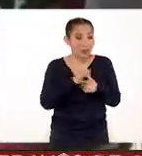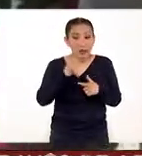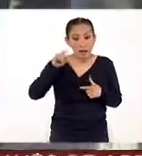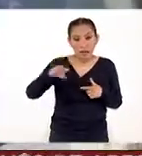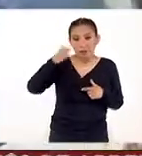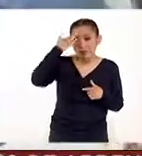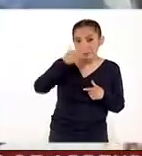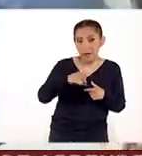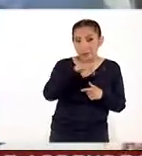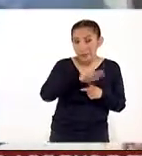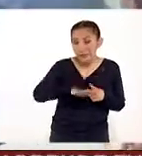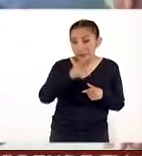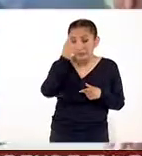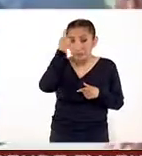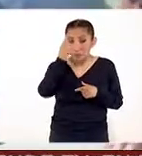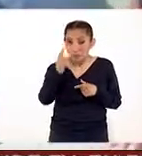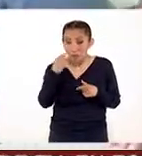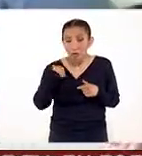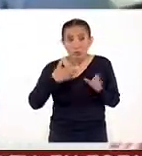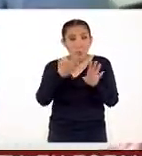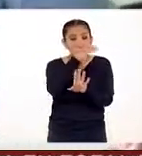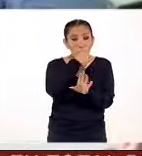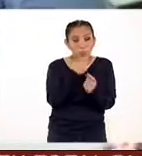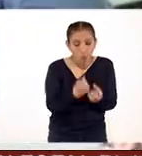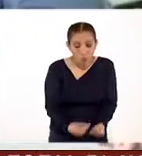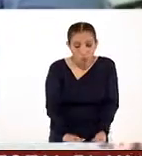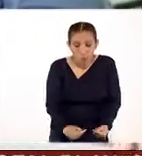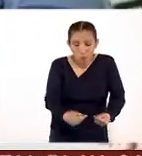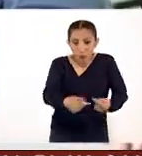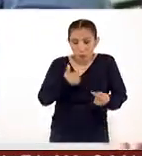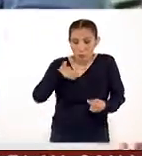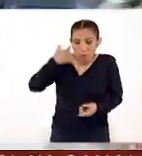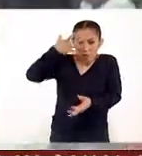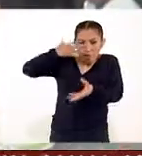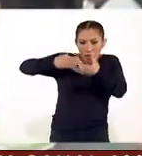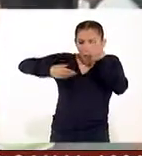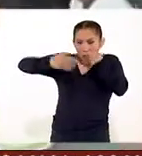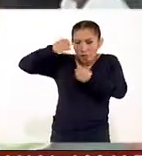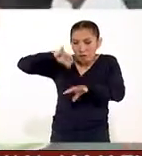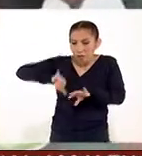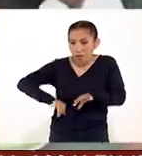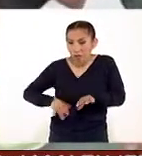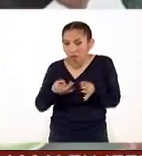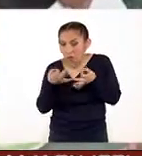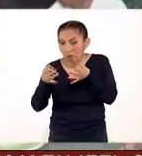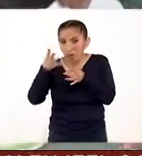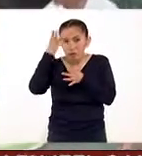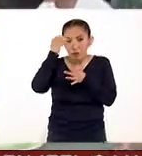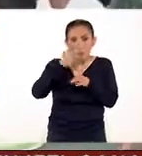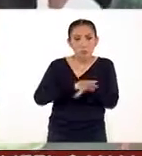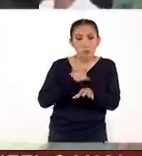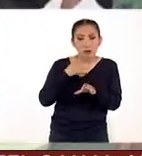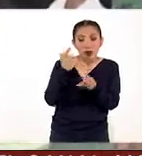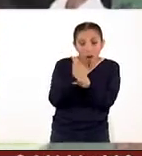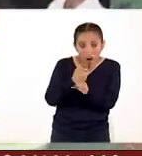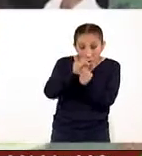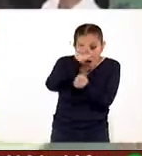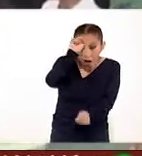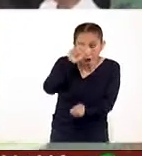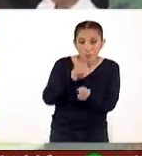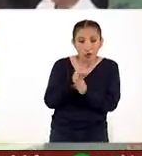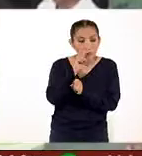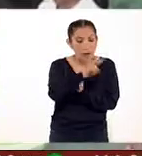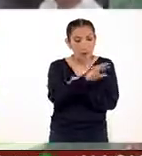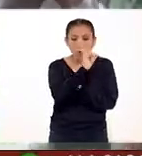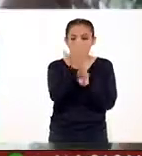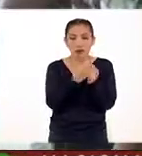él sabe que si uno desde la niñez empieza a cultivar el interés por aprender, por descubrir, por ver